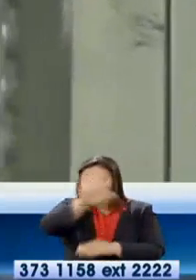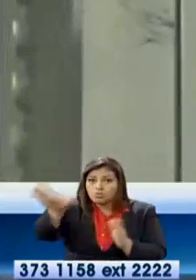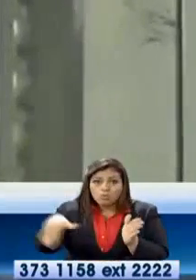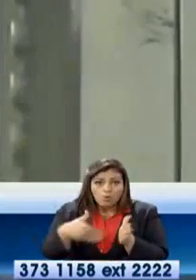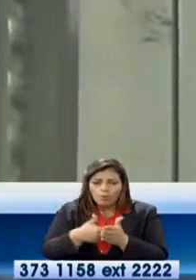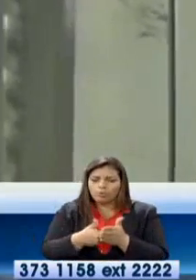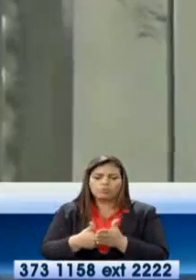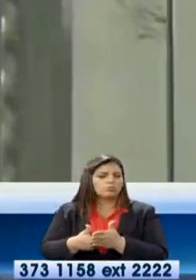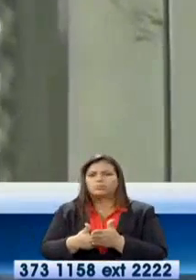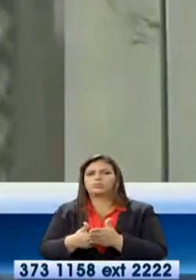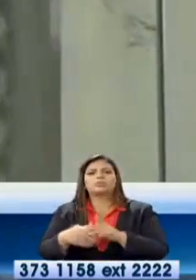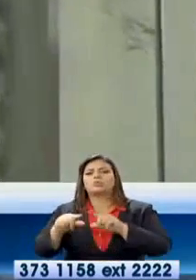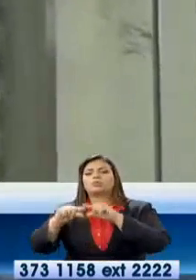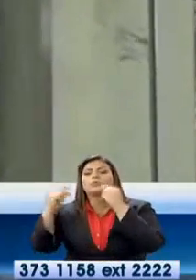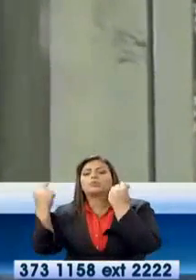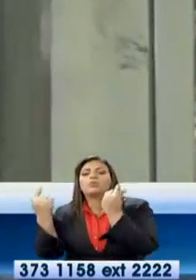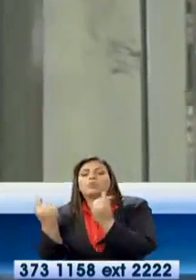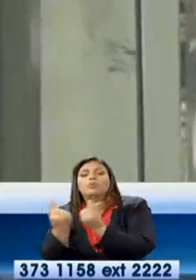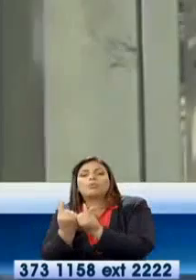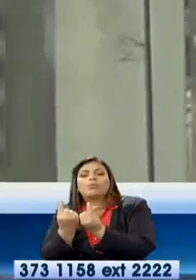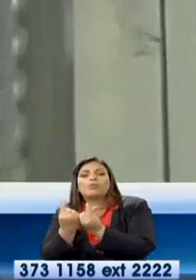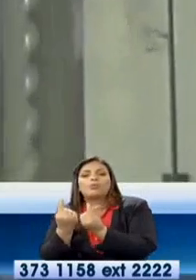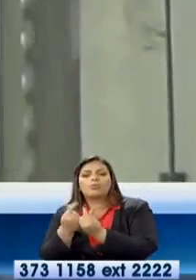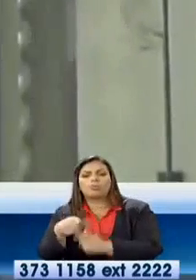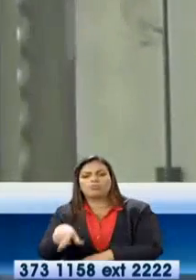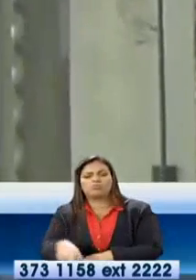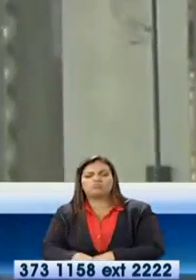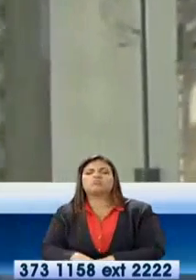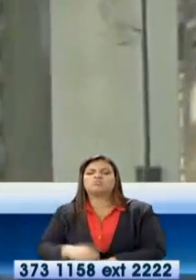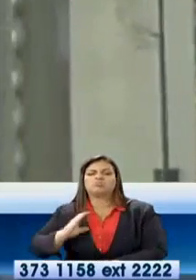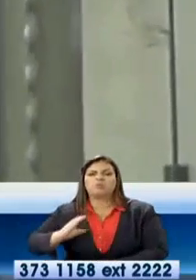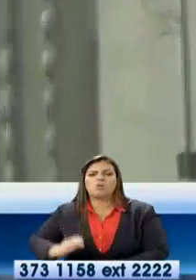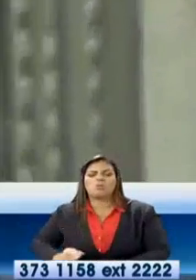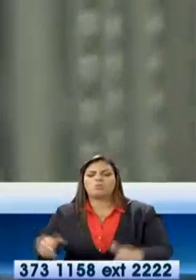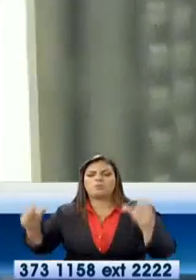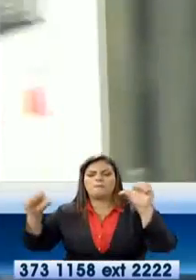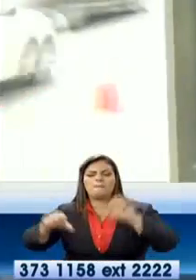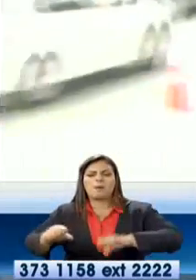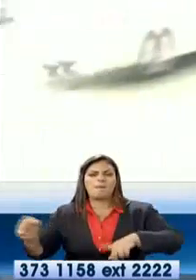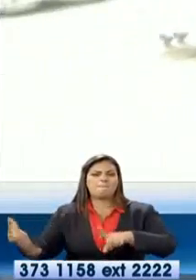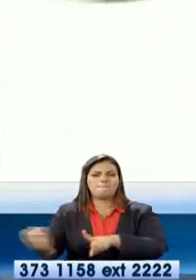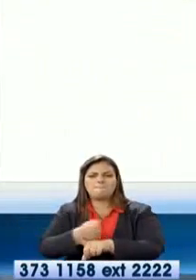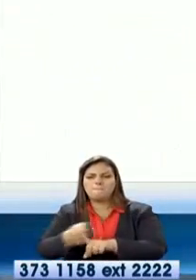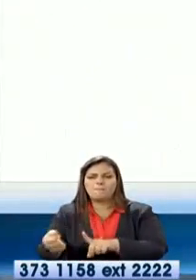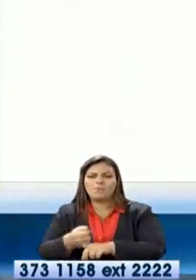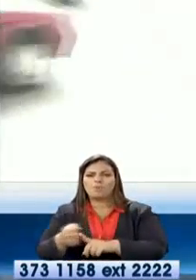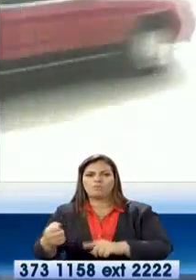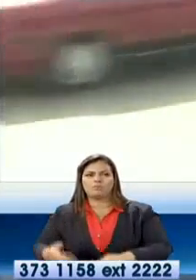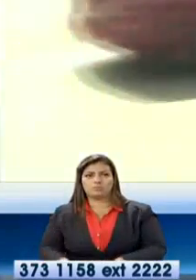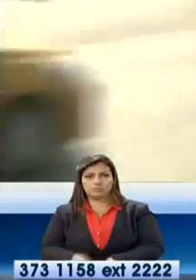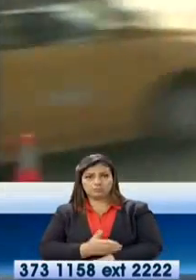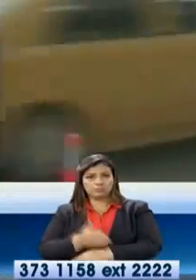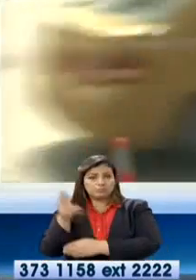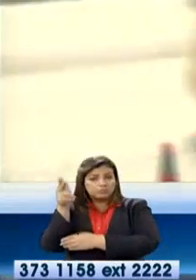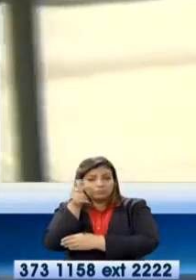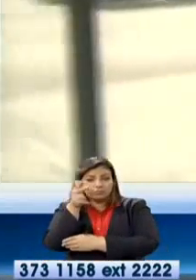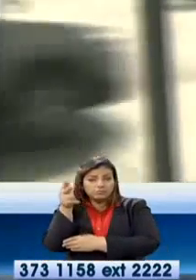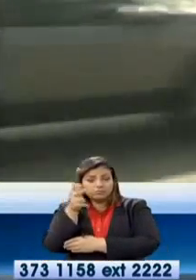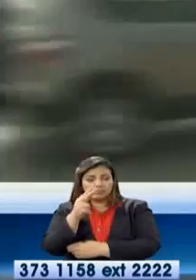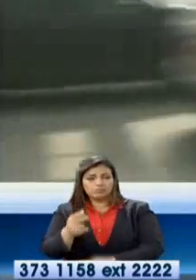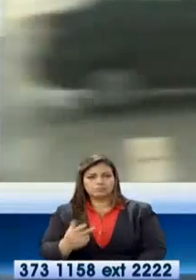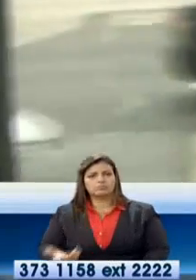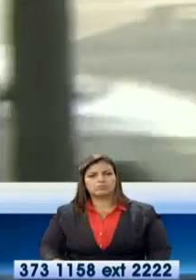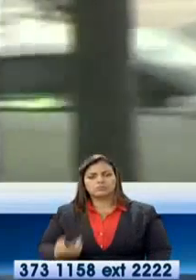estudiantes o varios grupos de estudiantes que protagonizan. Estábamos viendo hace un rato también en la pantalla esos videos que han sido captados por el sistema